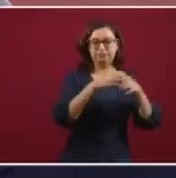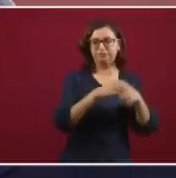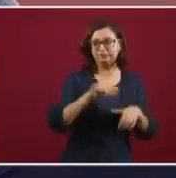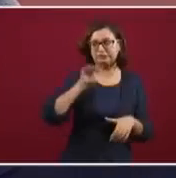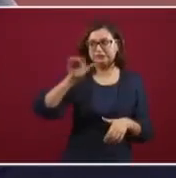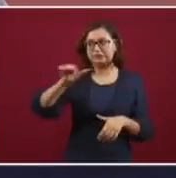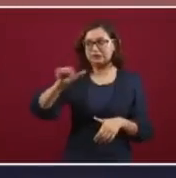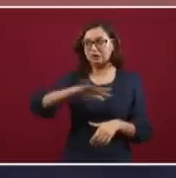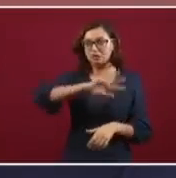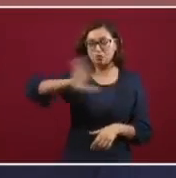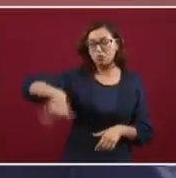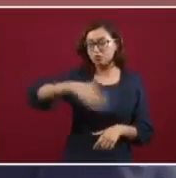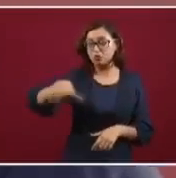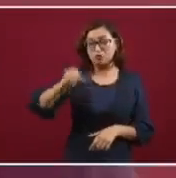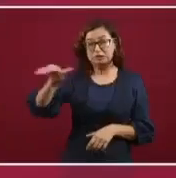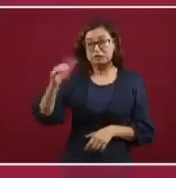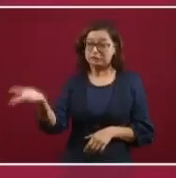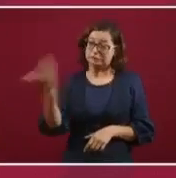un texto que es